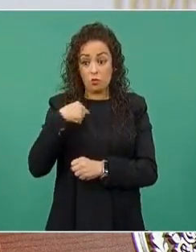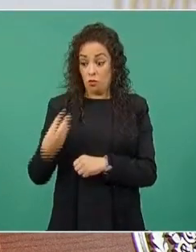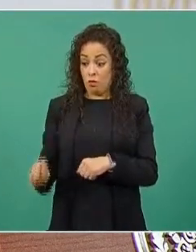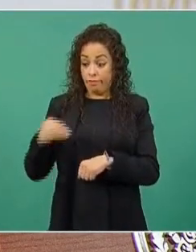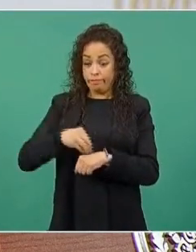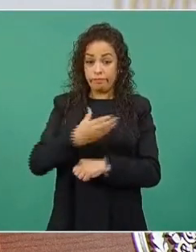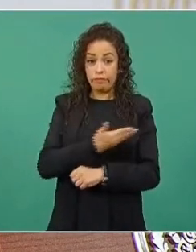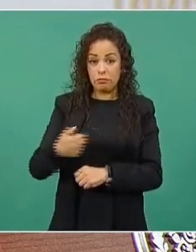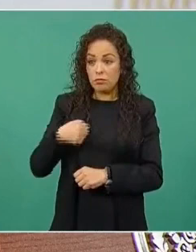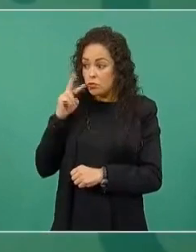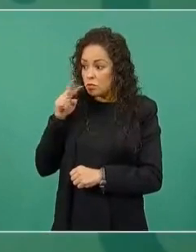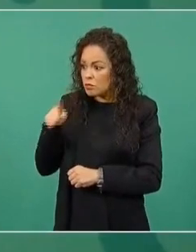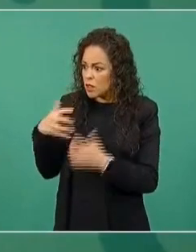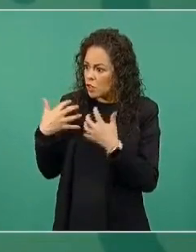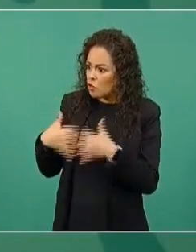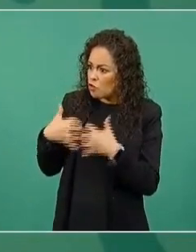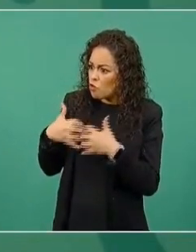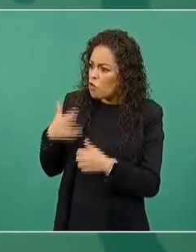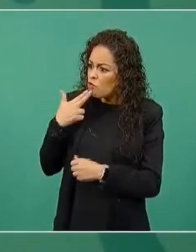porque